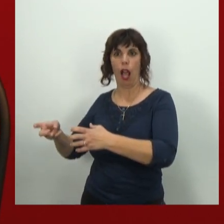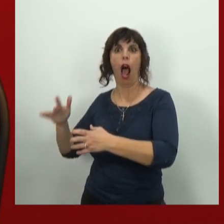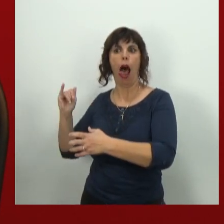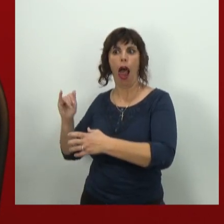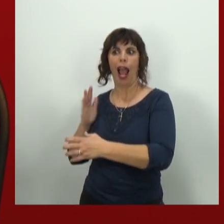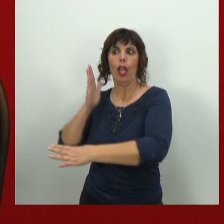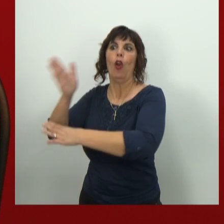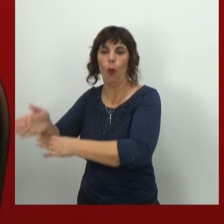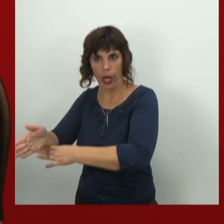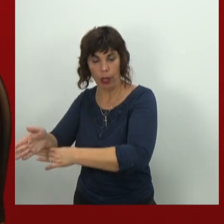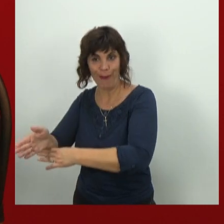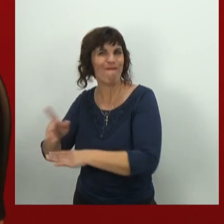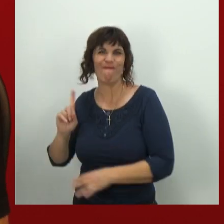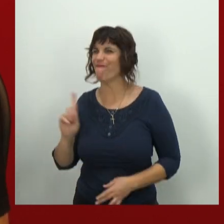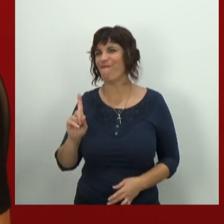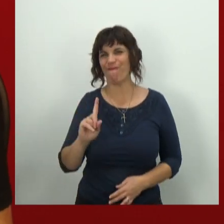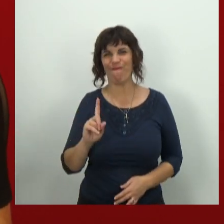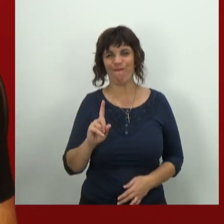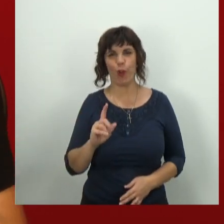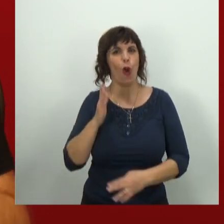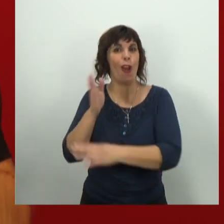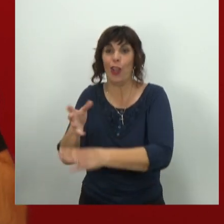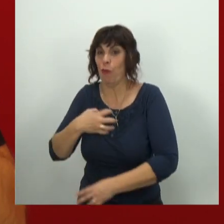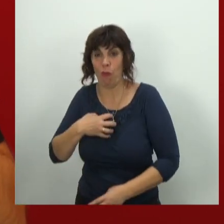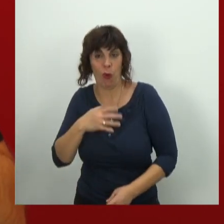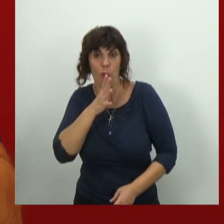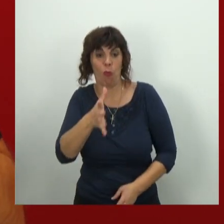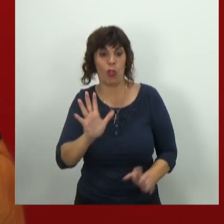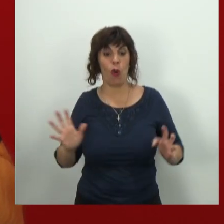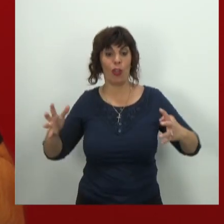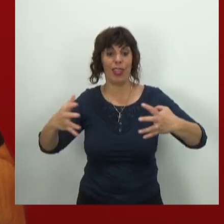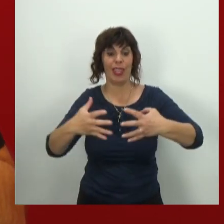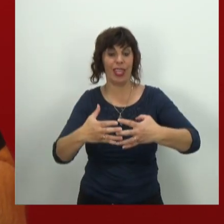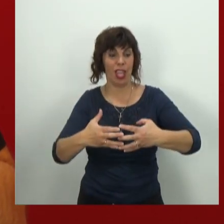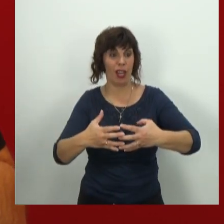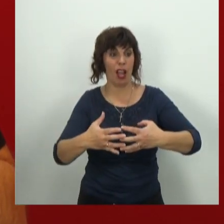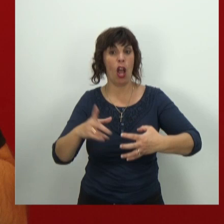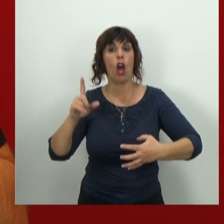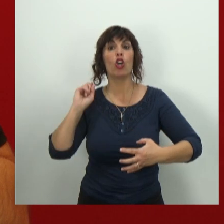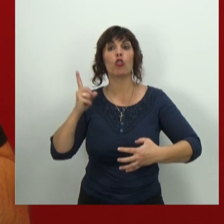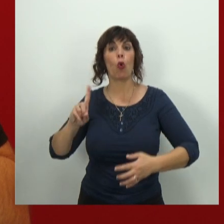Pero no pudo escaparse. Cuando él fue lanzado fuera del cielo